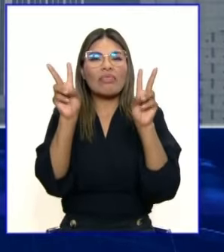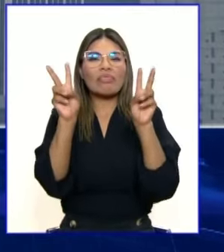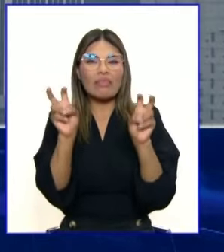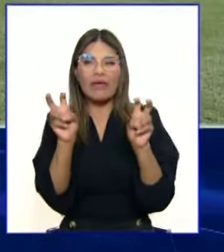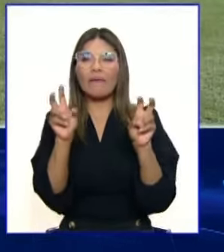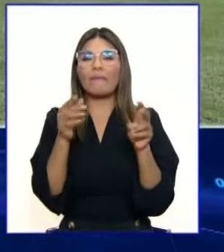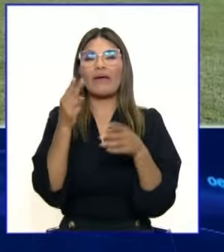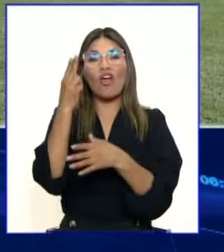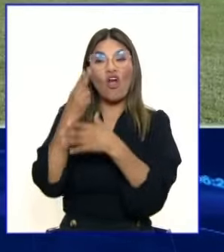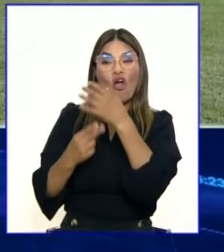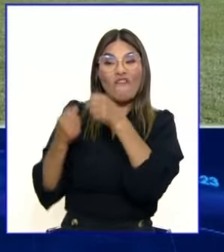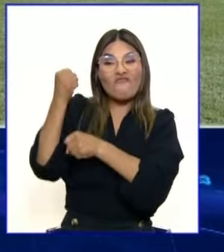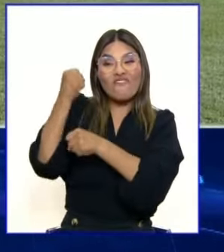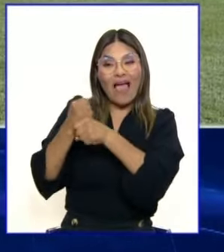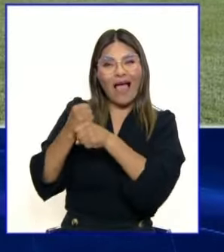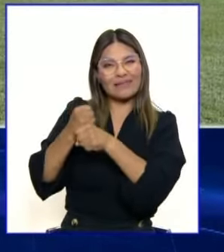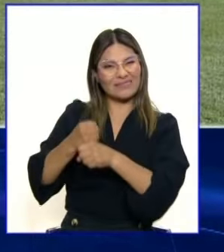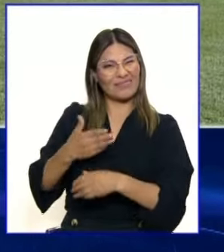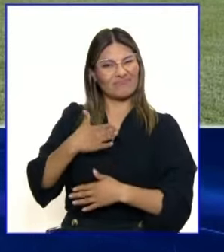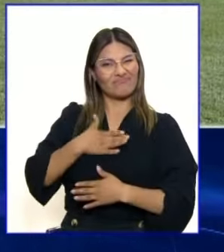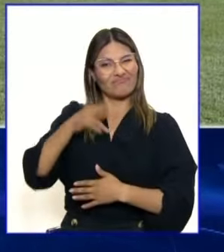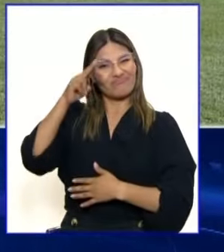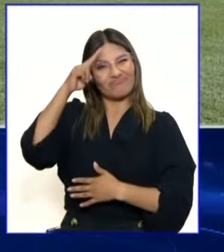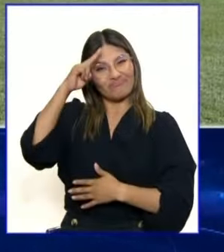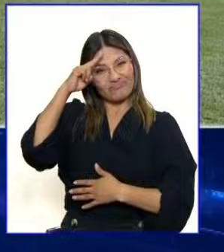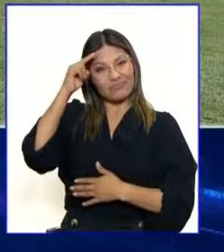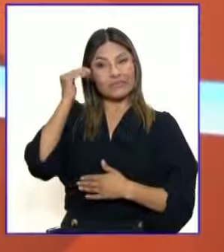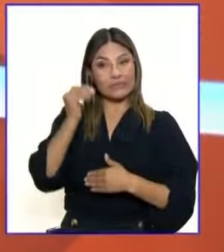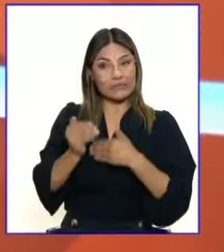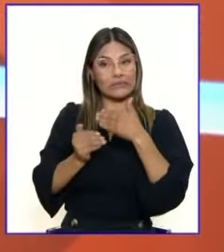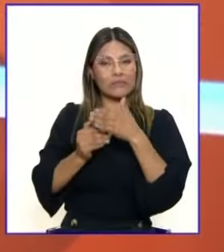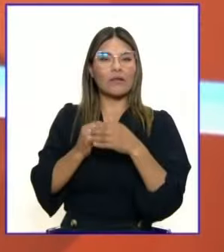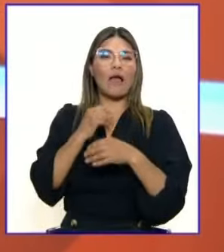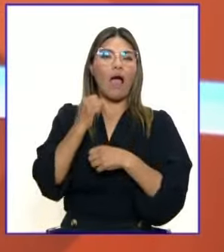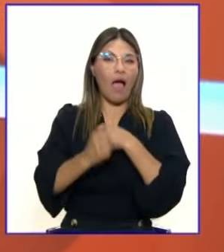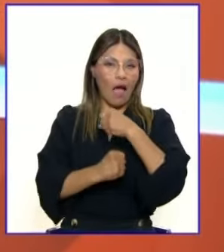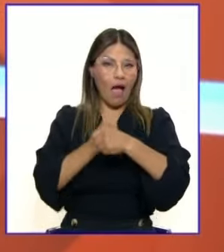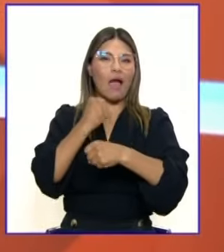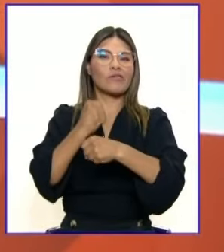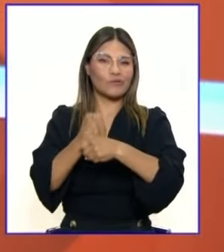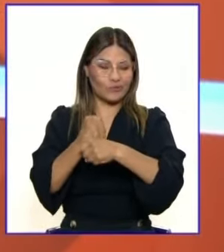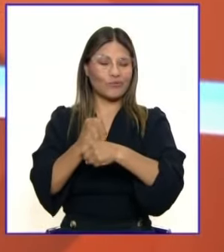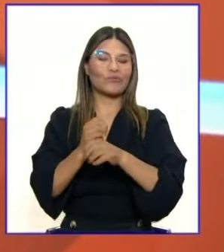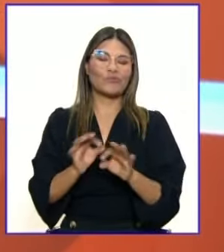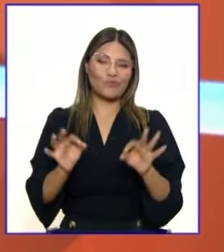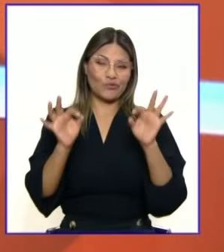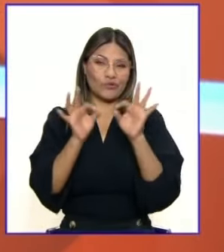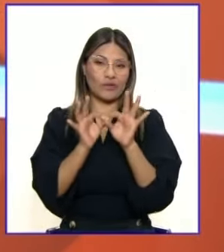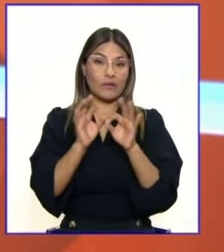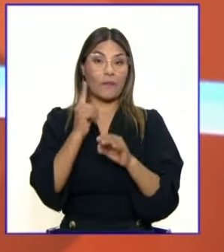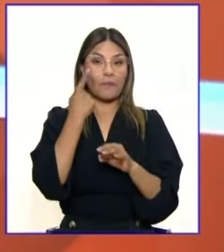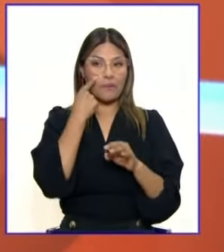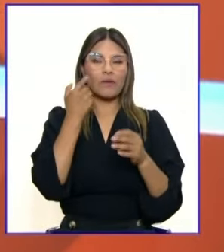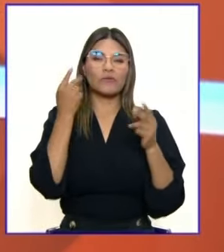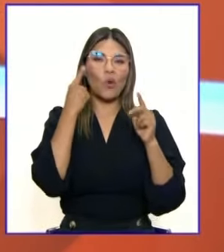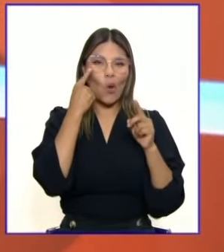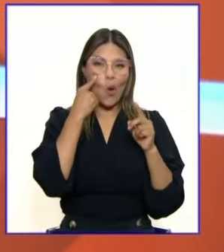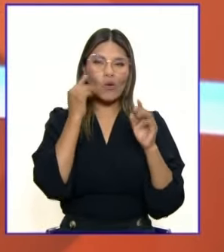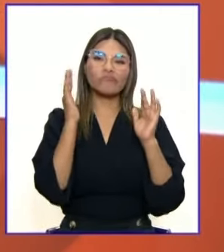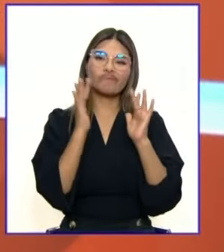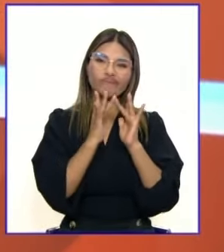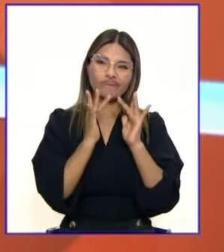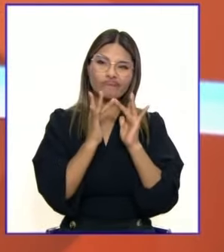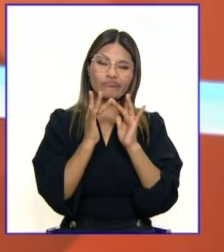de la confianza en este sentido se va logrando con los años. No hay mayor confianza que las partes se vayan conociendo, y por